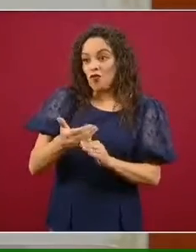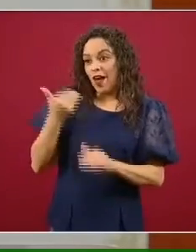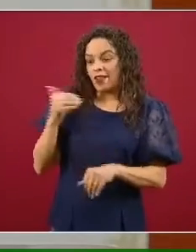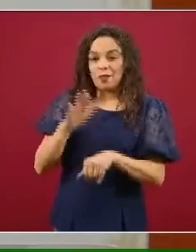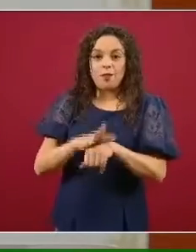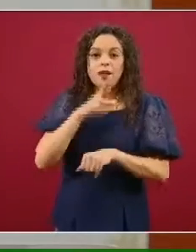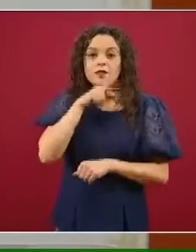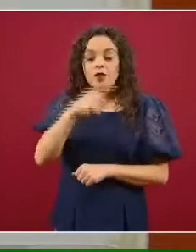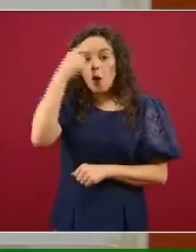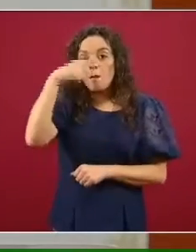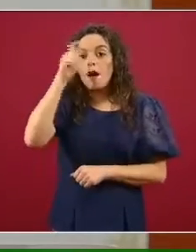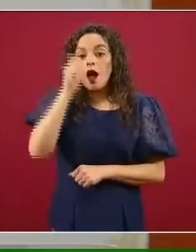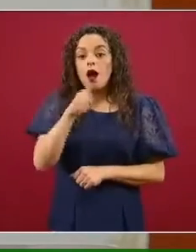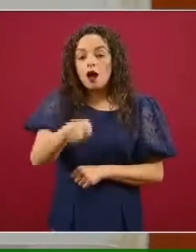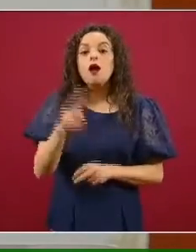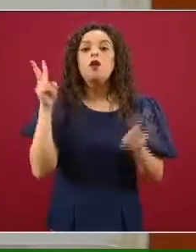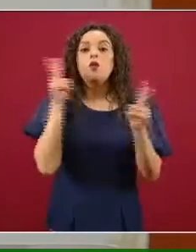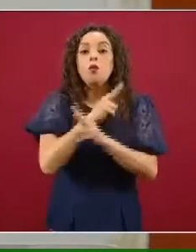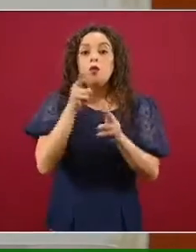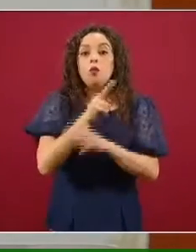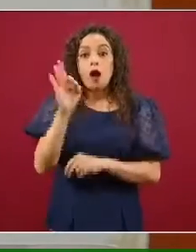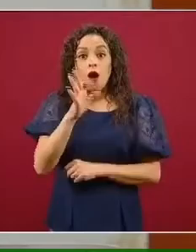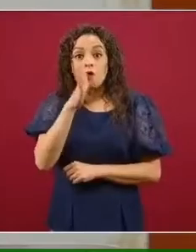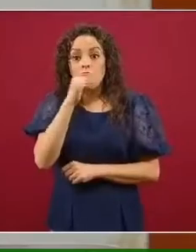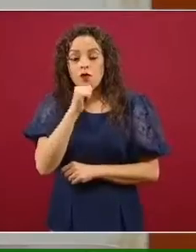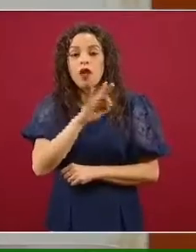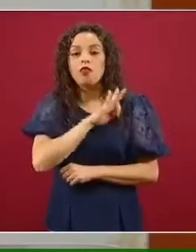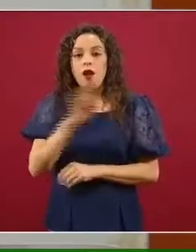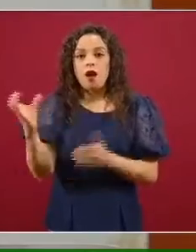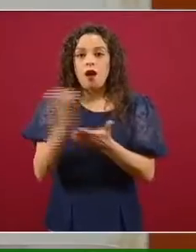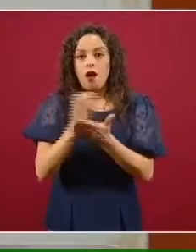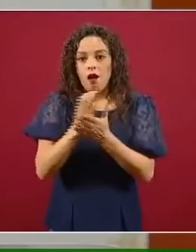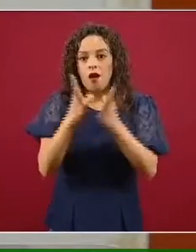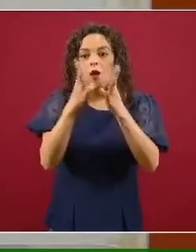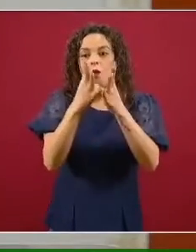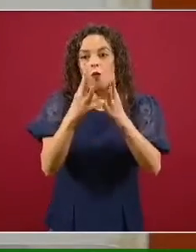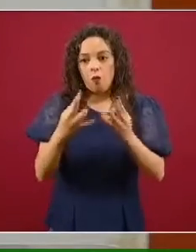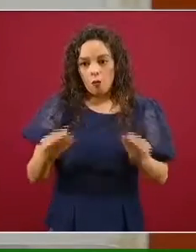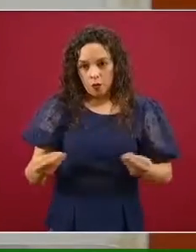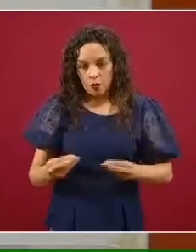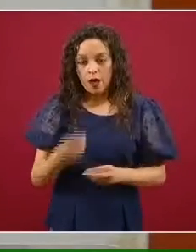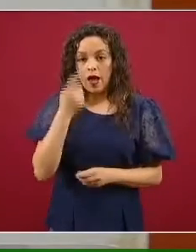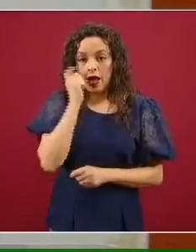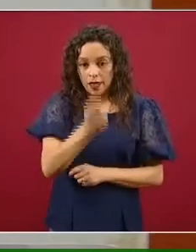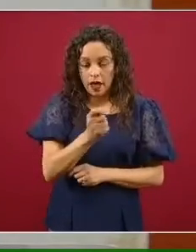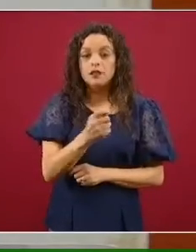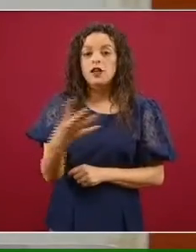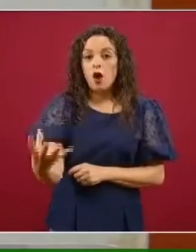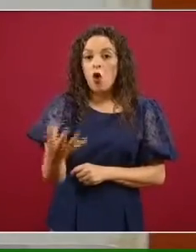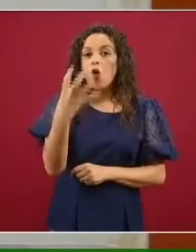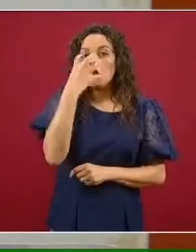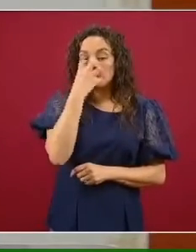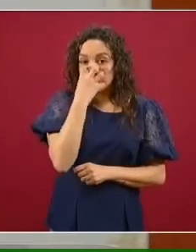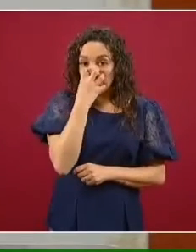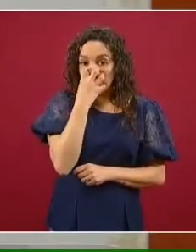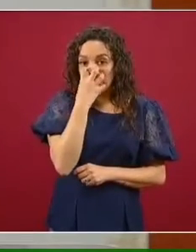este sentido, si se detecta la parte de desaturación, el tratamiento con oxígeno